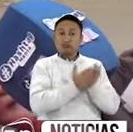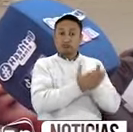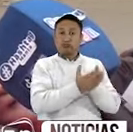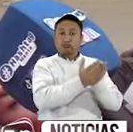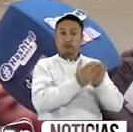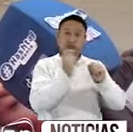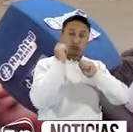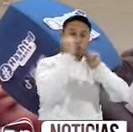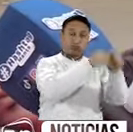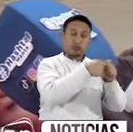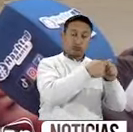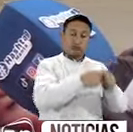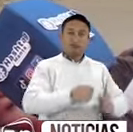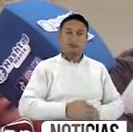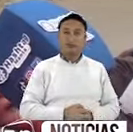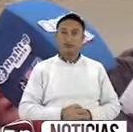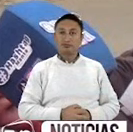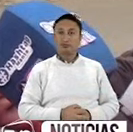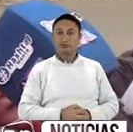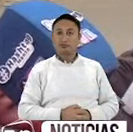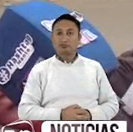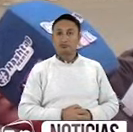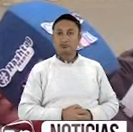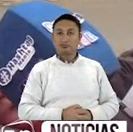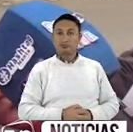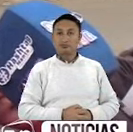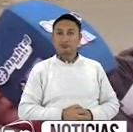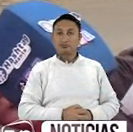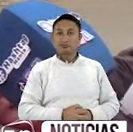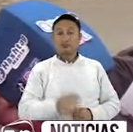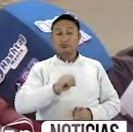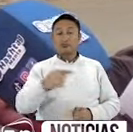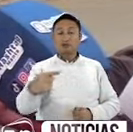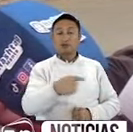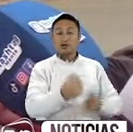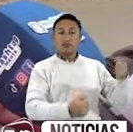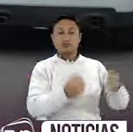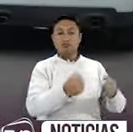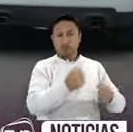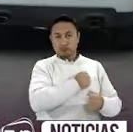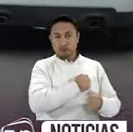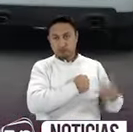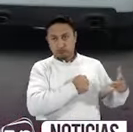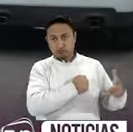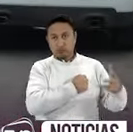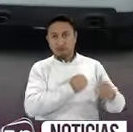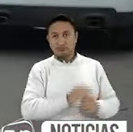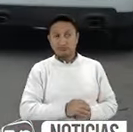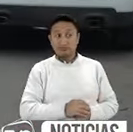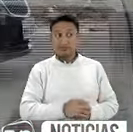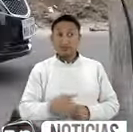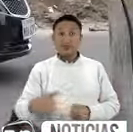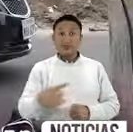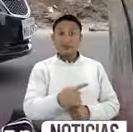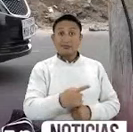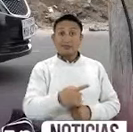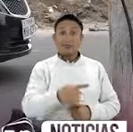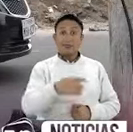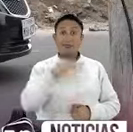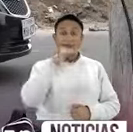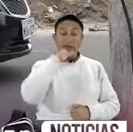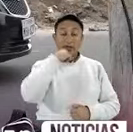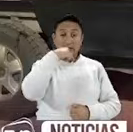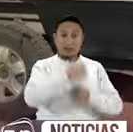dueños de unos barcos pesqueros y se movilizaba en ese vehículo. Este es el 5º atentado a balas registrado en Manta